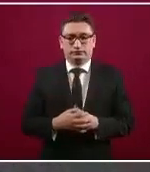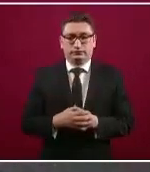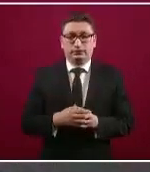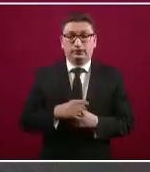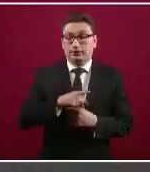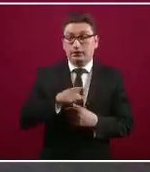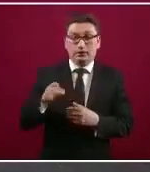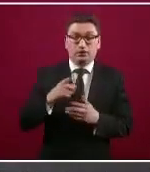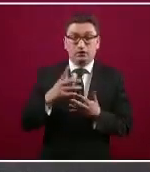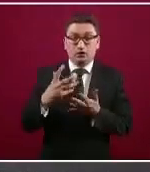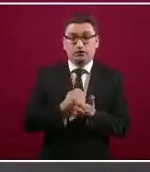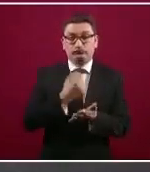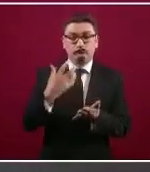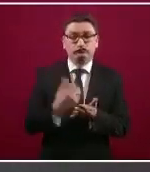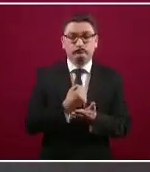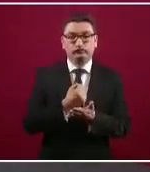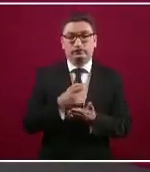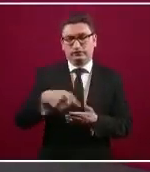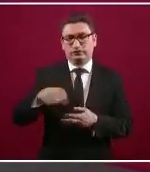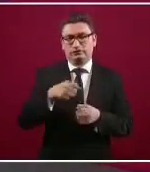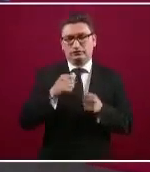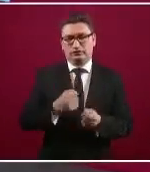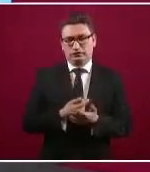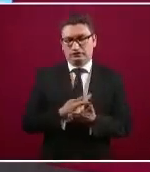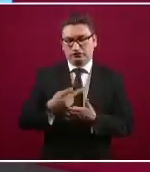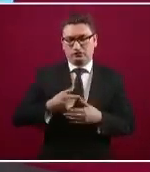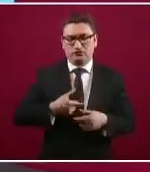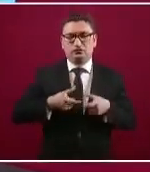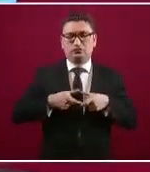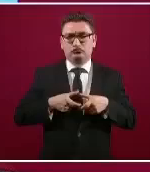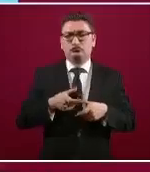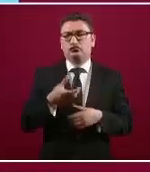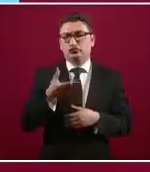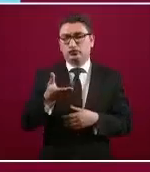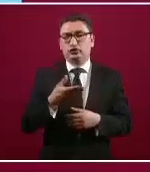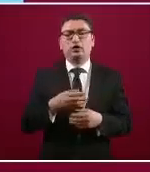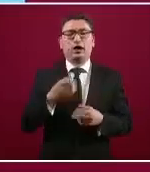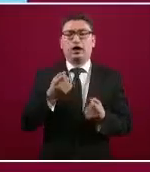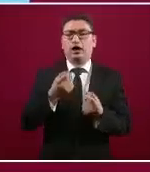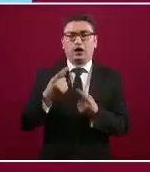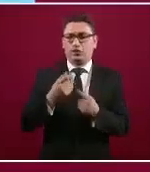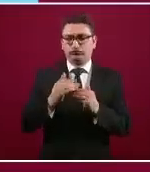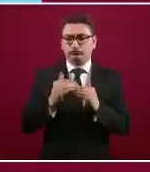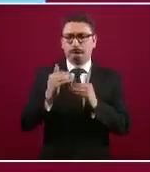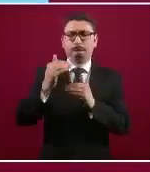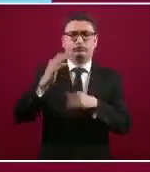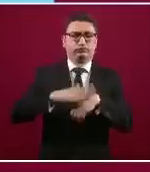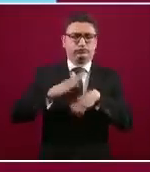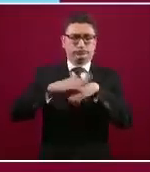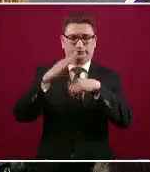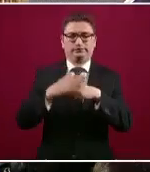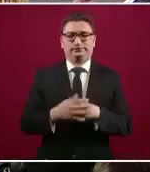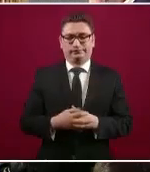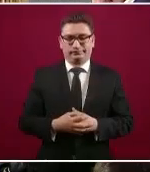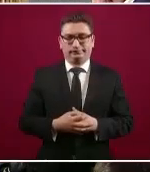han obtenido medallas y seguramente van a obtener otras medallas.